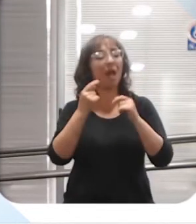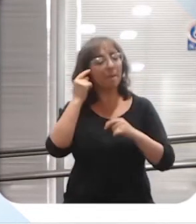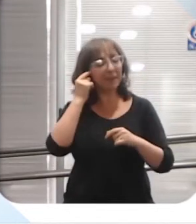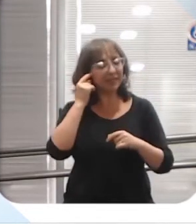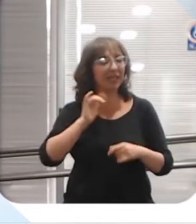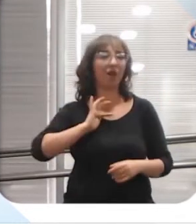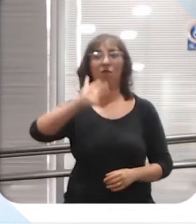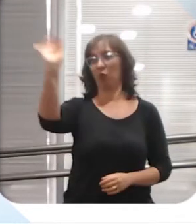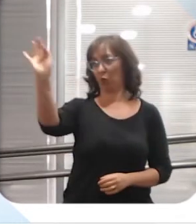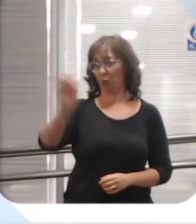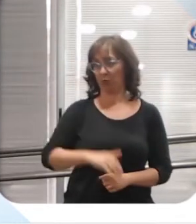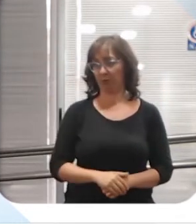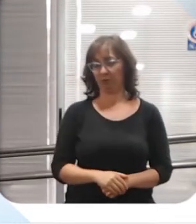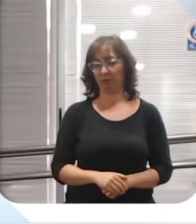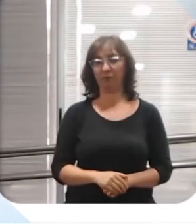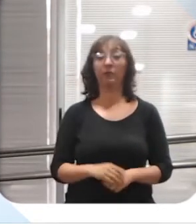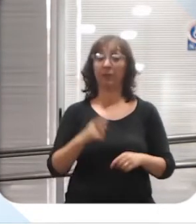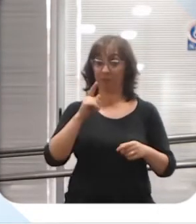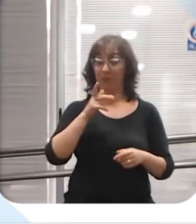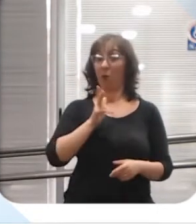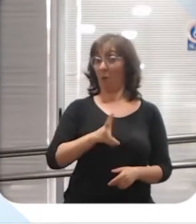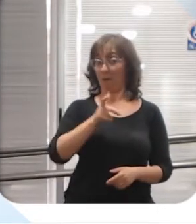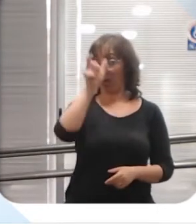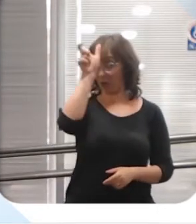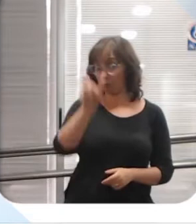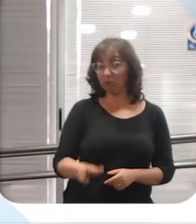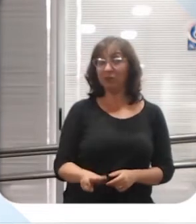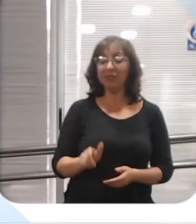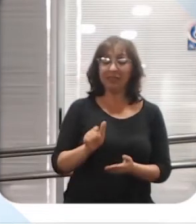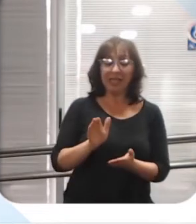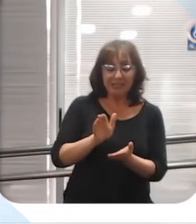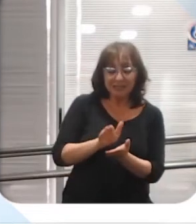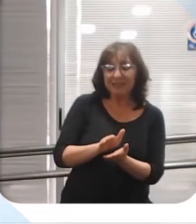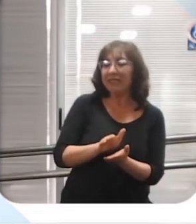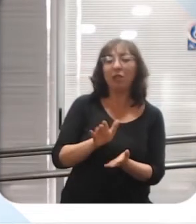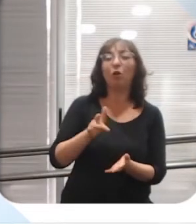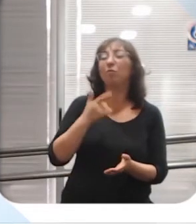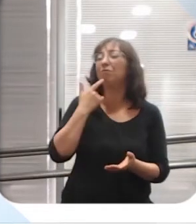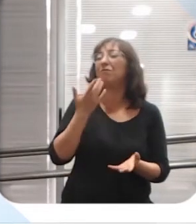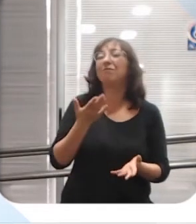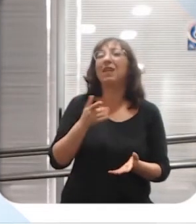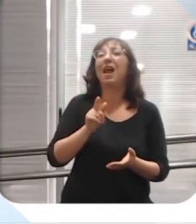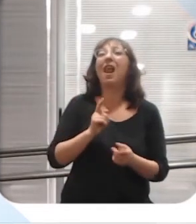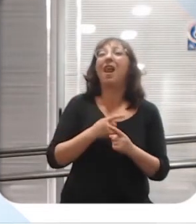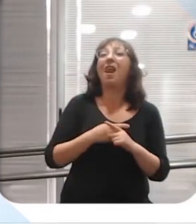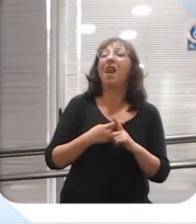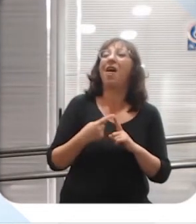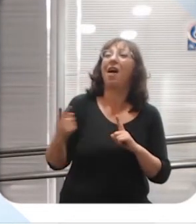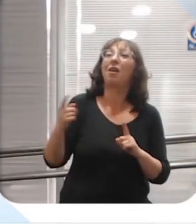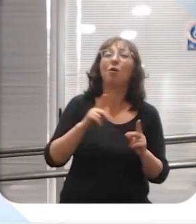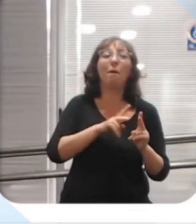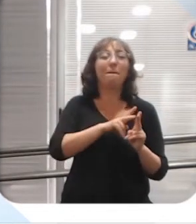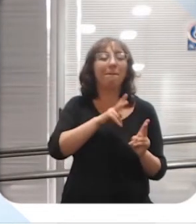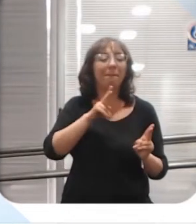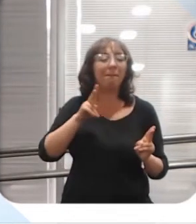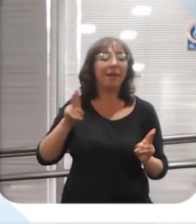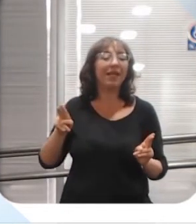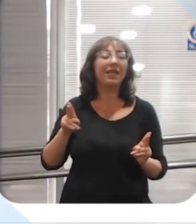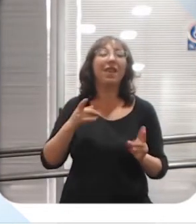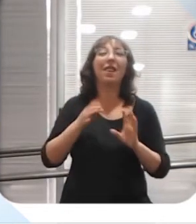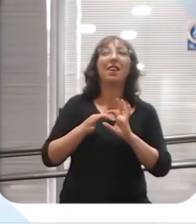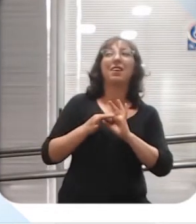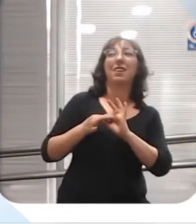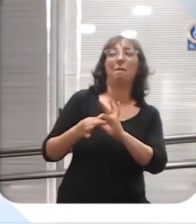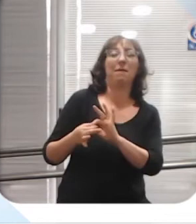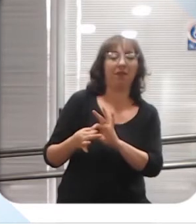esto. El ser humano, chiquito y vulnerable, tiene un largo periodo de